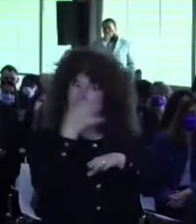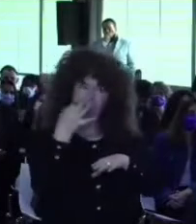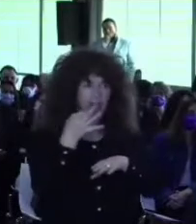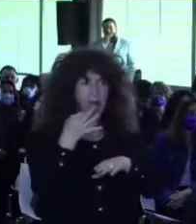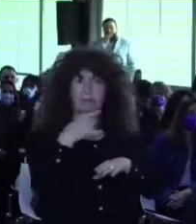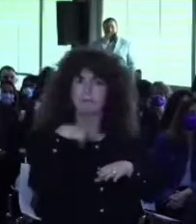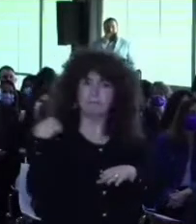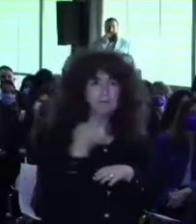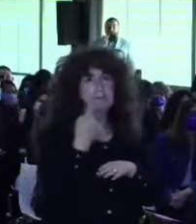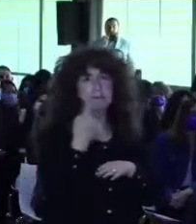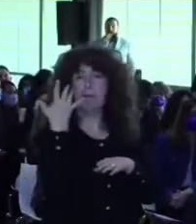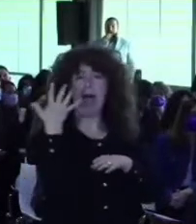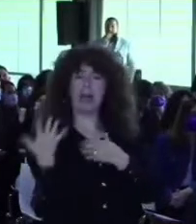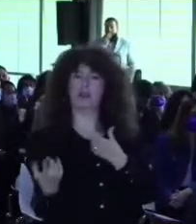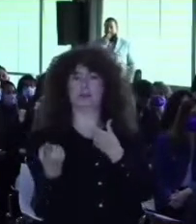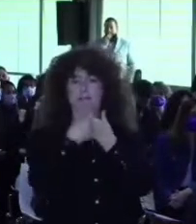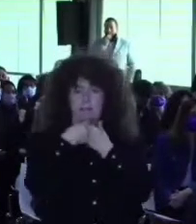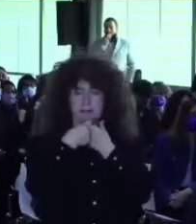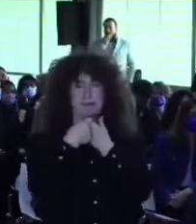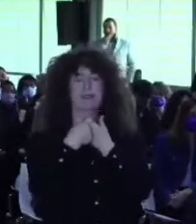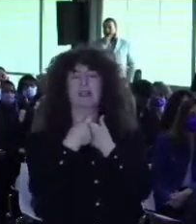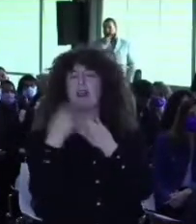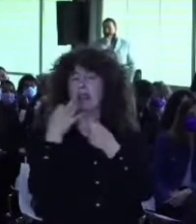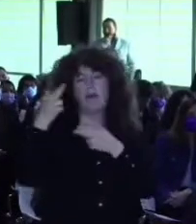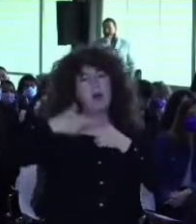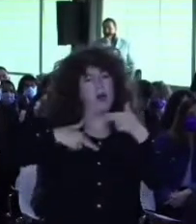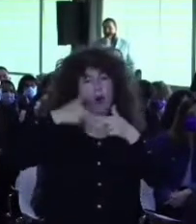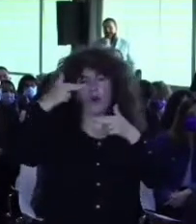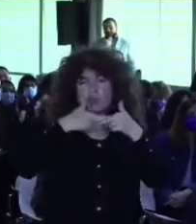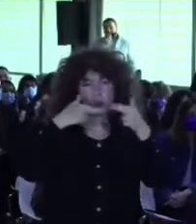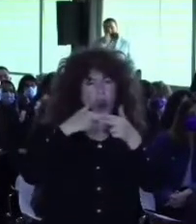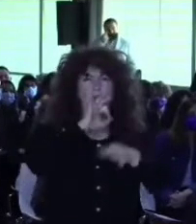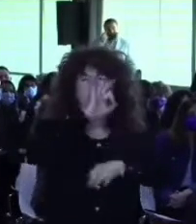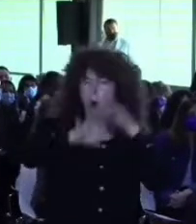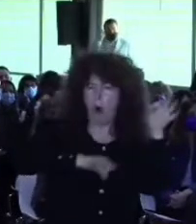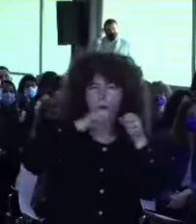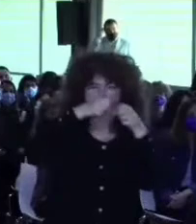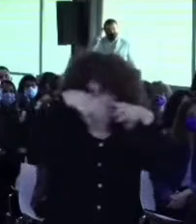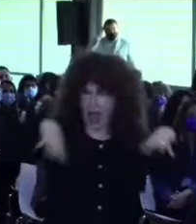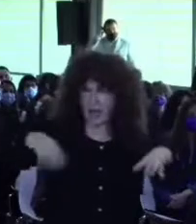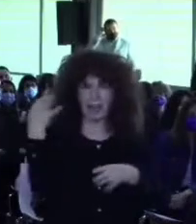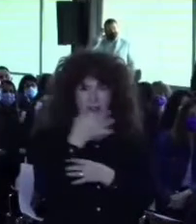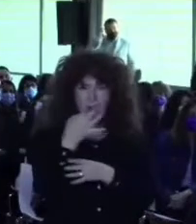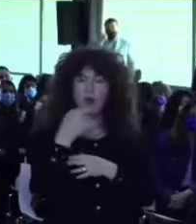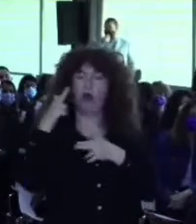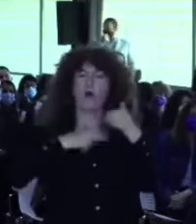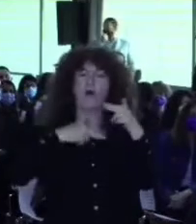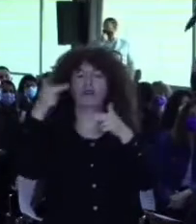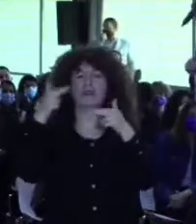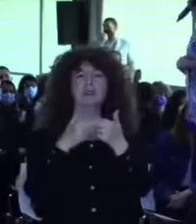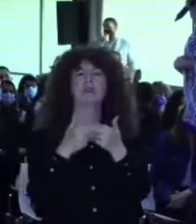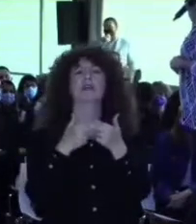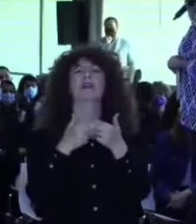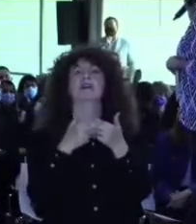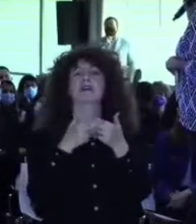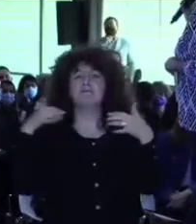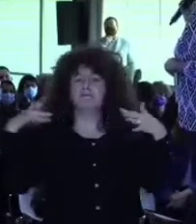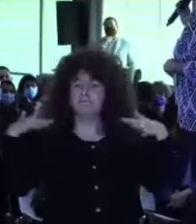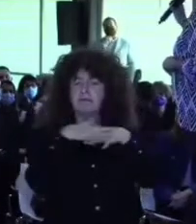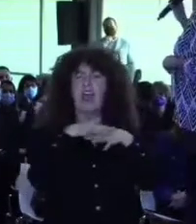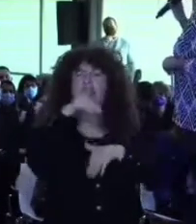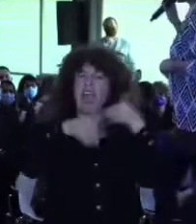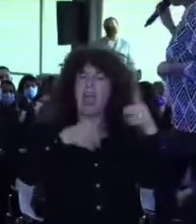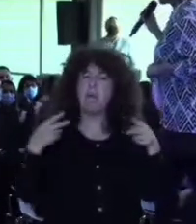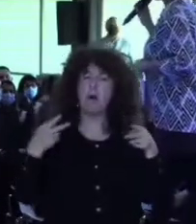manos. Hace falta construir mucha organización. Hace falta construir mucha confluencia